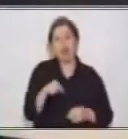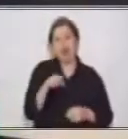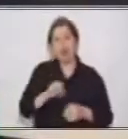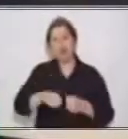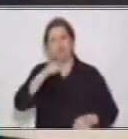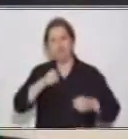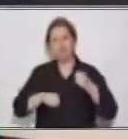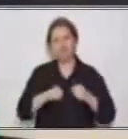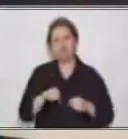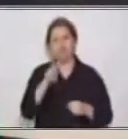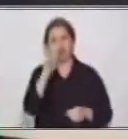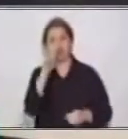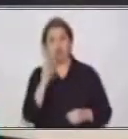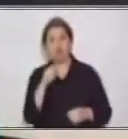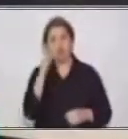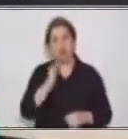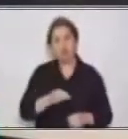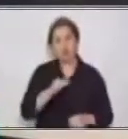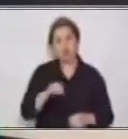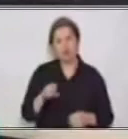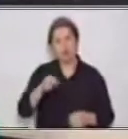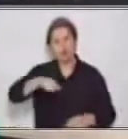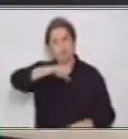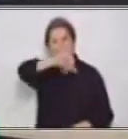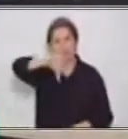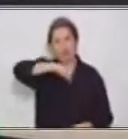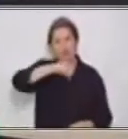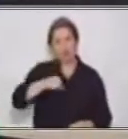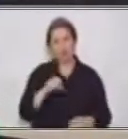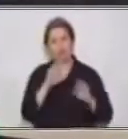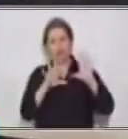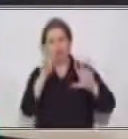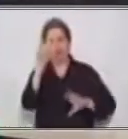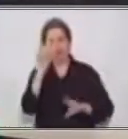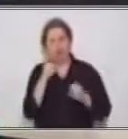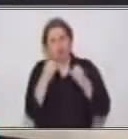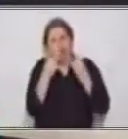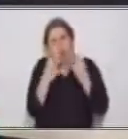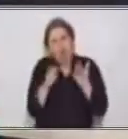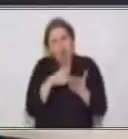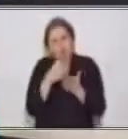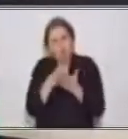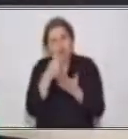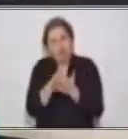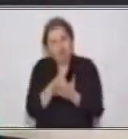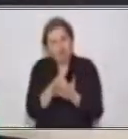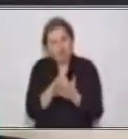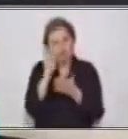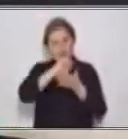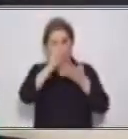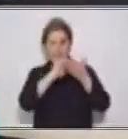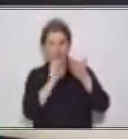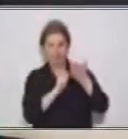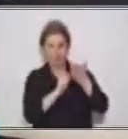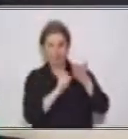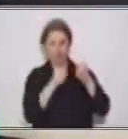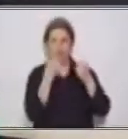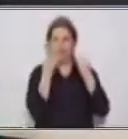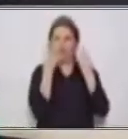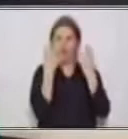la botella de aceite, 12. ¿Cuánto deben pagar? Vamos a escribir los precios en nuestro papel acá.